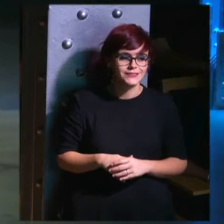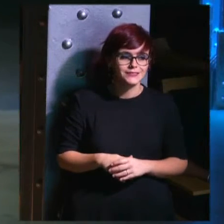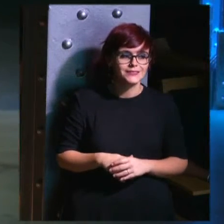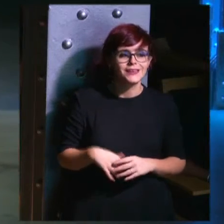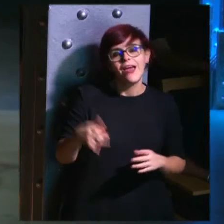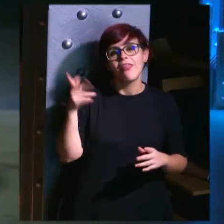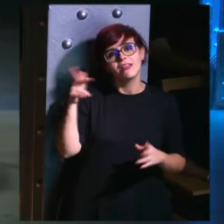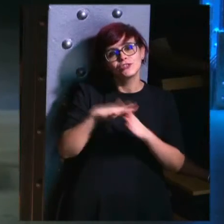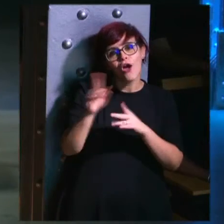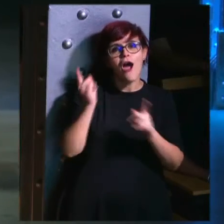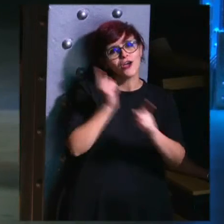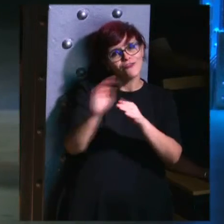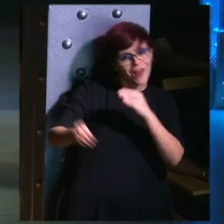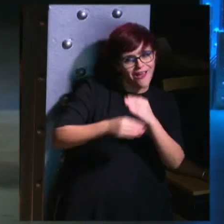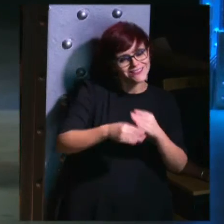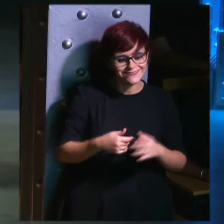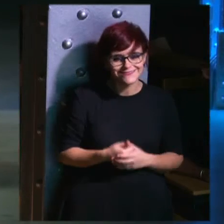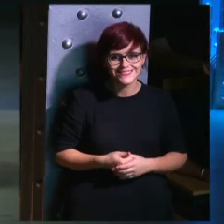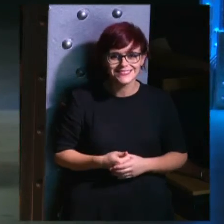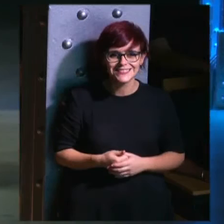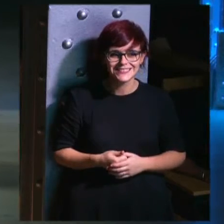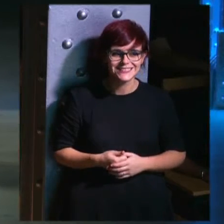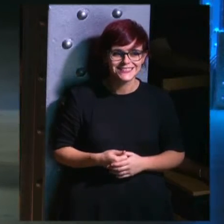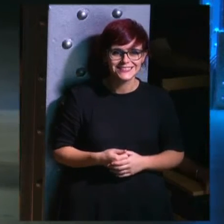Derecha contra réplica. Venga, vale. Derecha contra réplica. Corta.